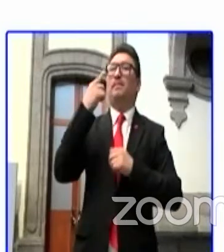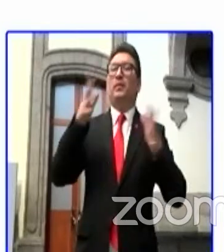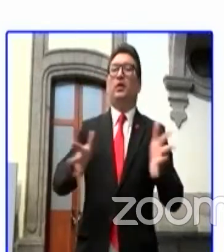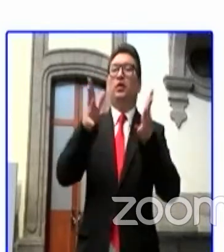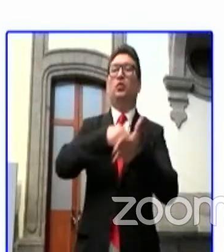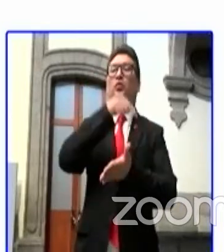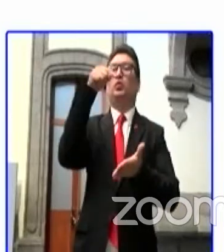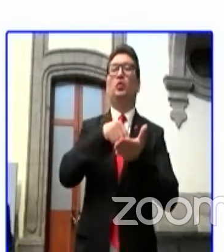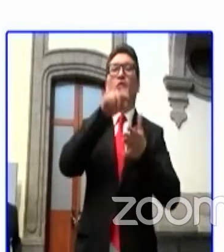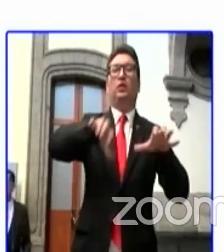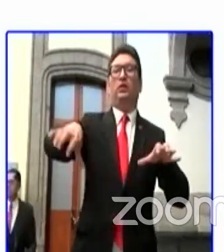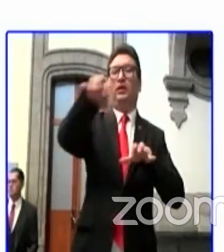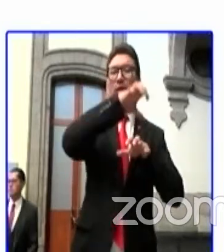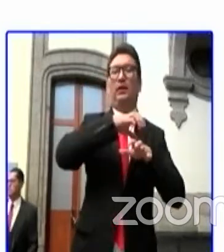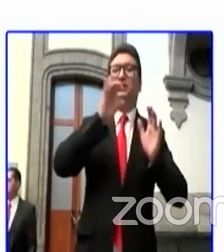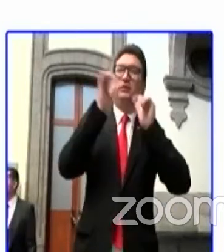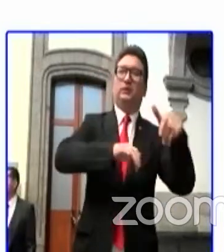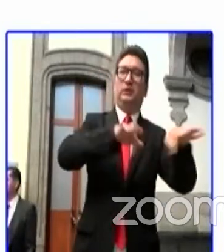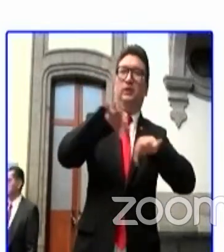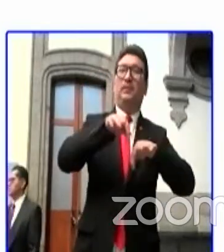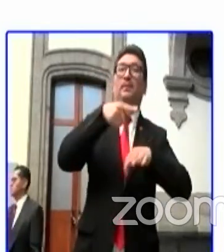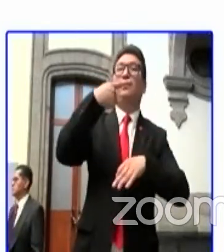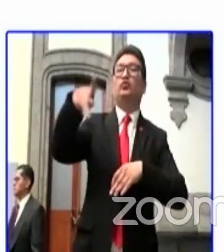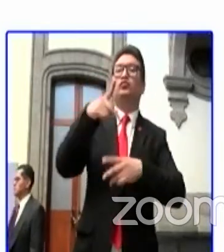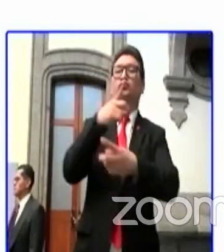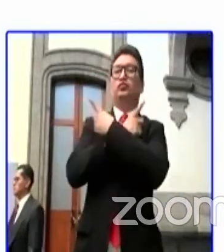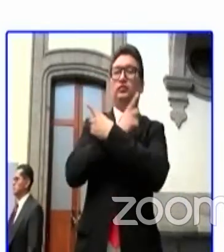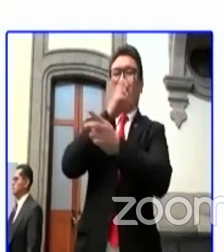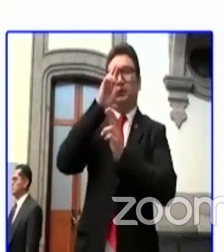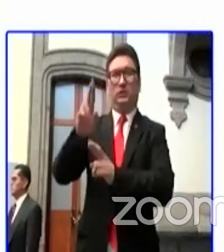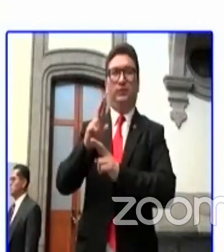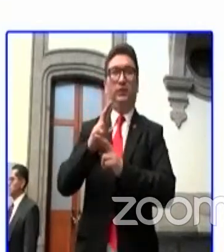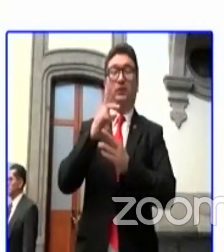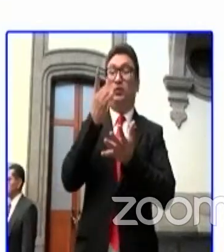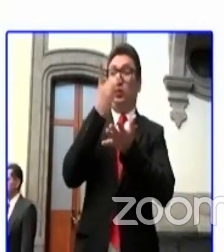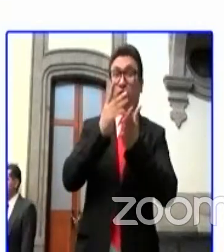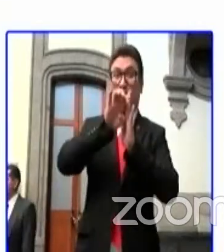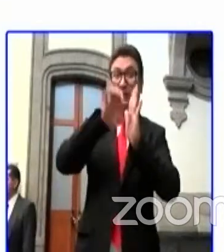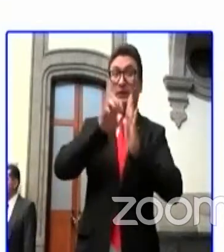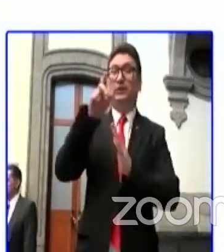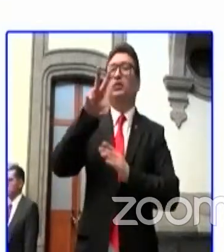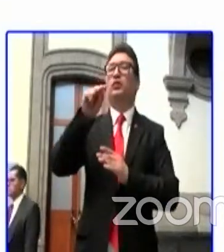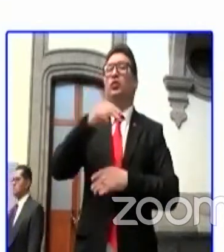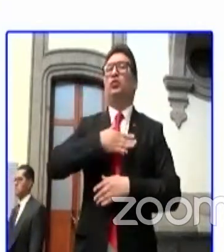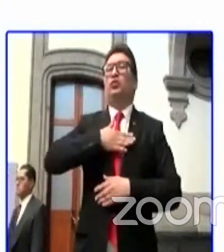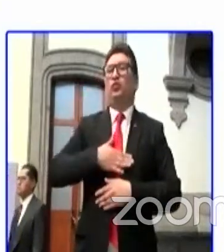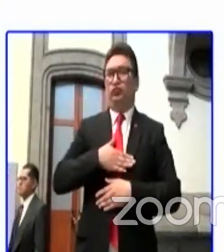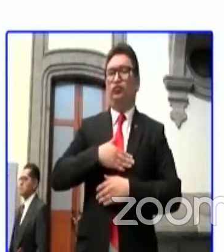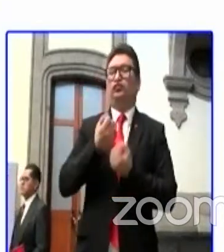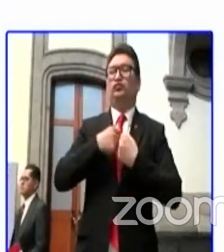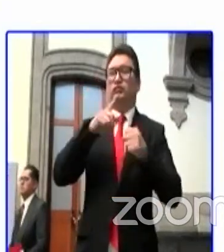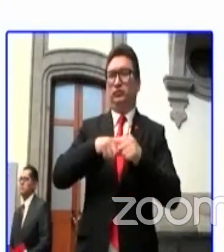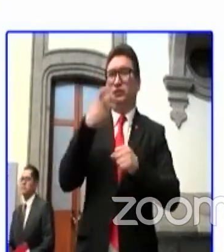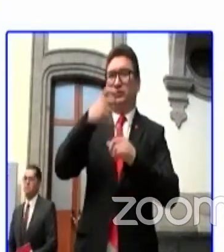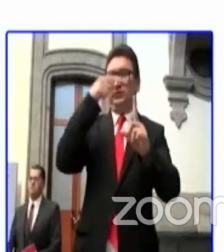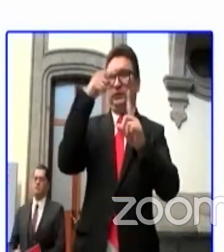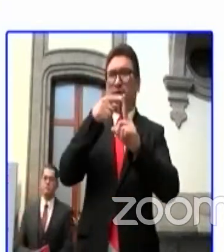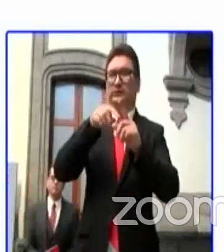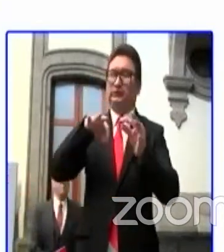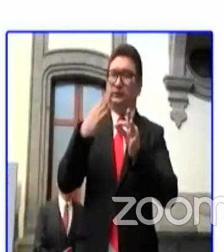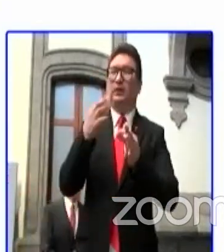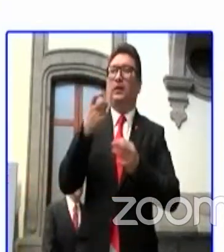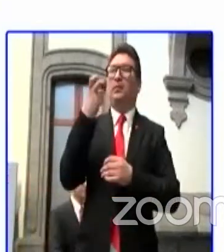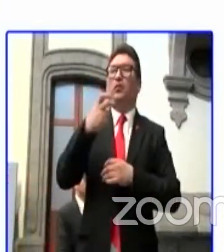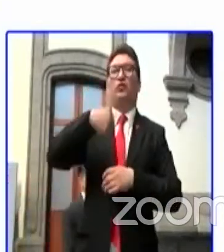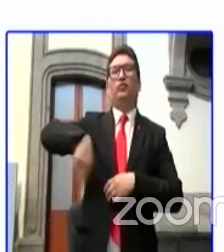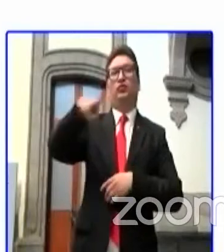trabajo digno. Esto no es solo una cuestión de ética, sino de justicia social. Por eso tenemos que estar todos